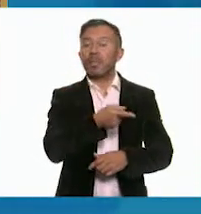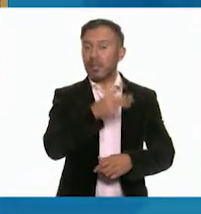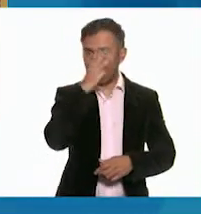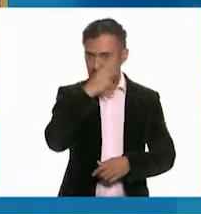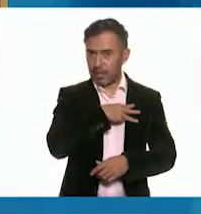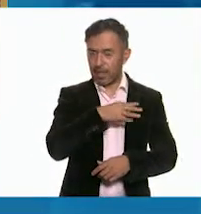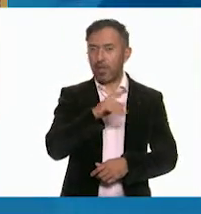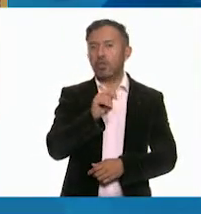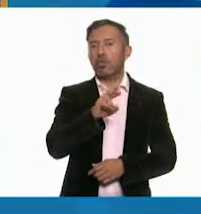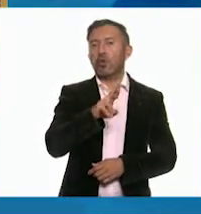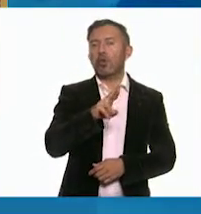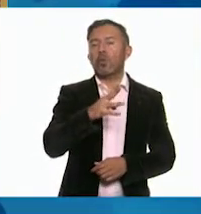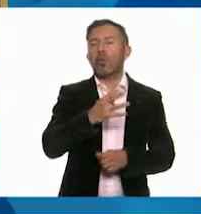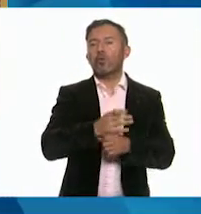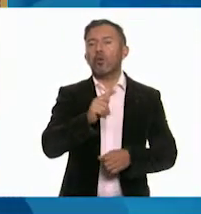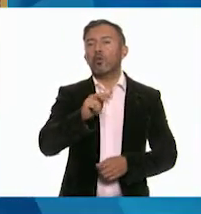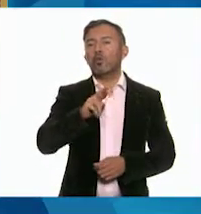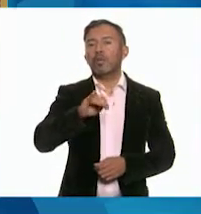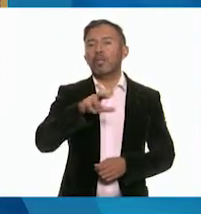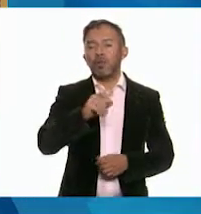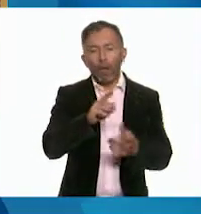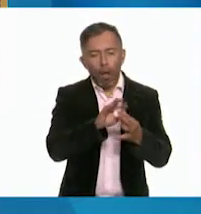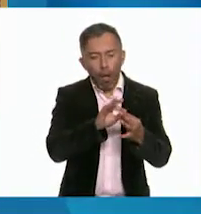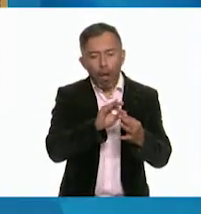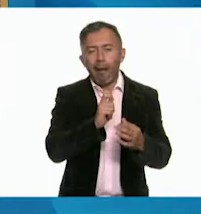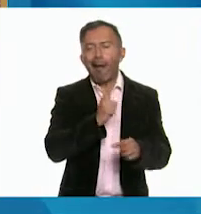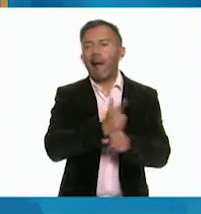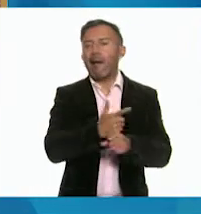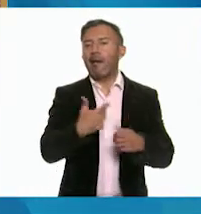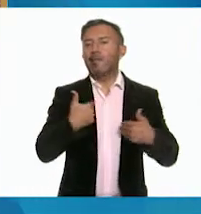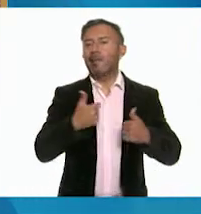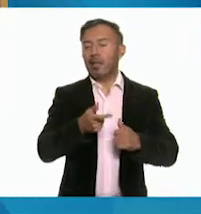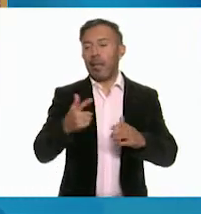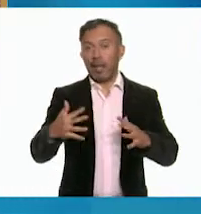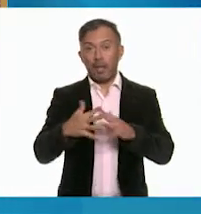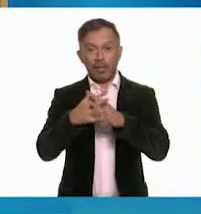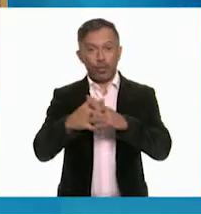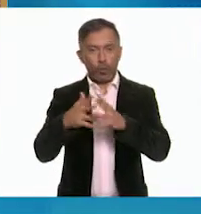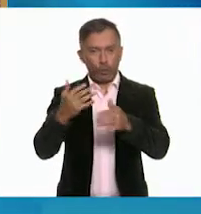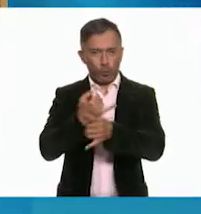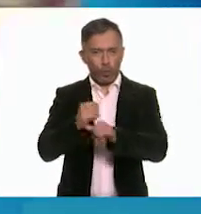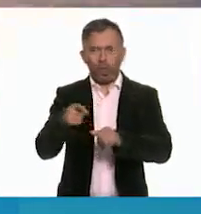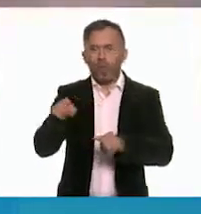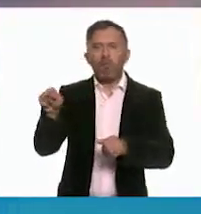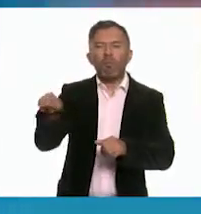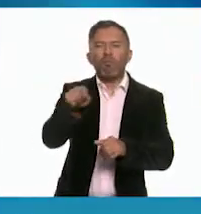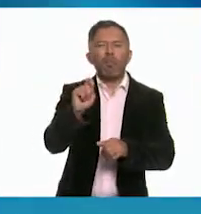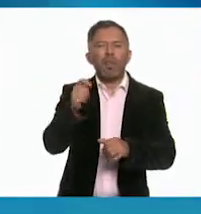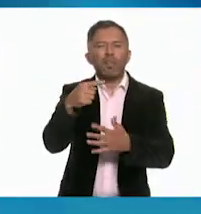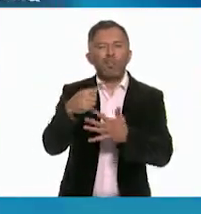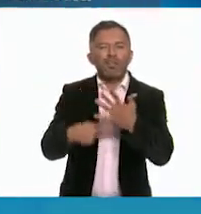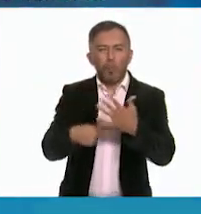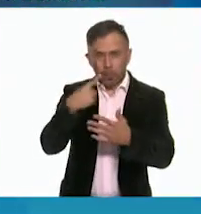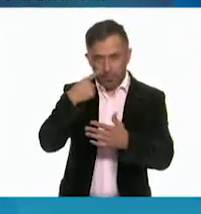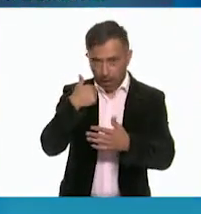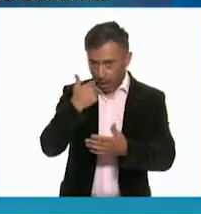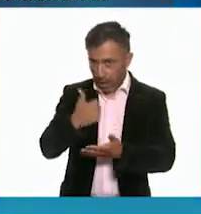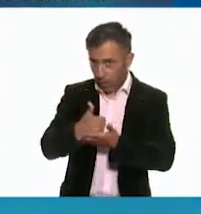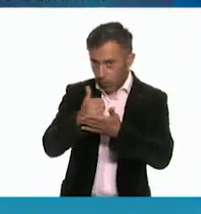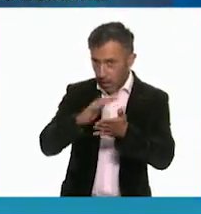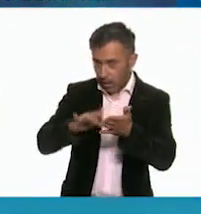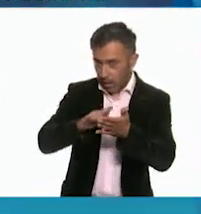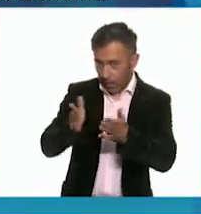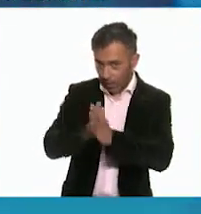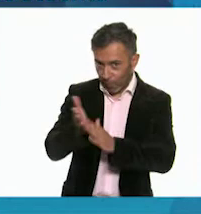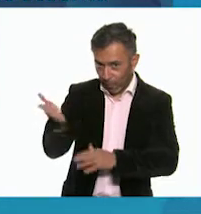nos permite conocer a grandes rasgos cómo estaba conformado el ejército insurgente. ¿Me ayudarías a leer, por favor, Jenny? Claro que sí. De